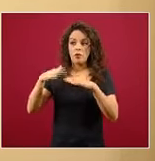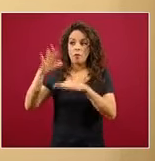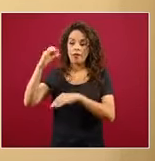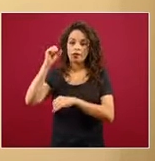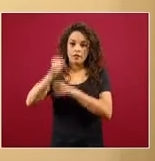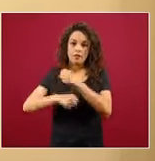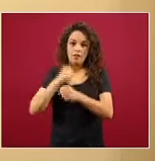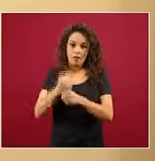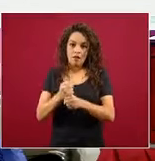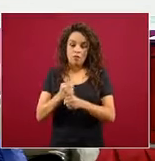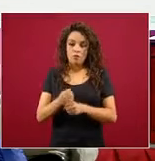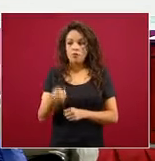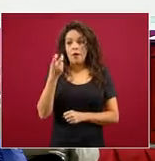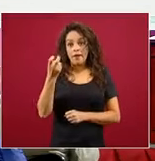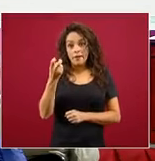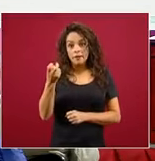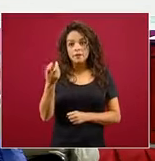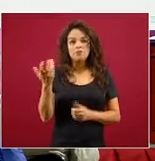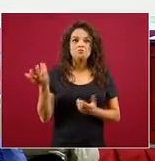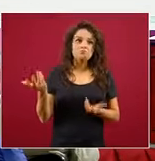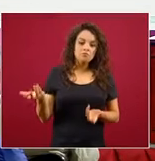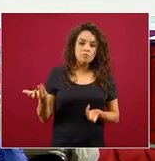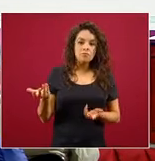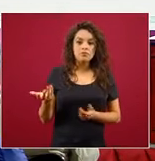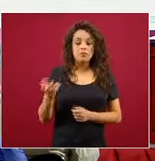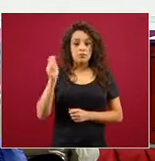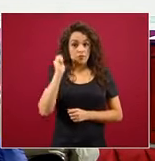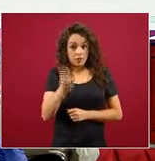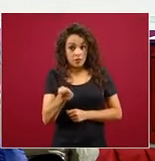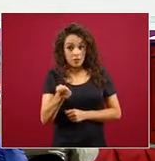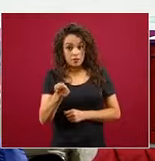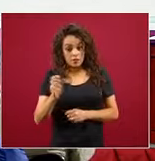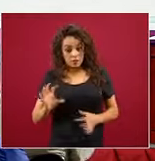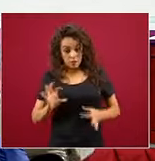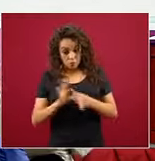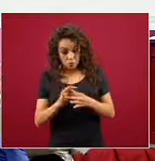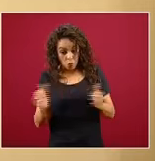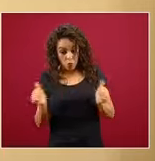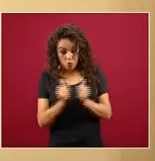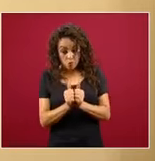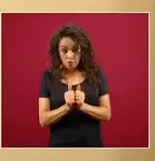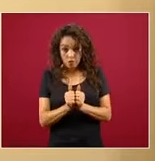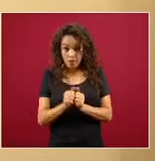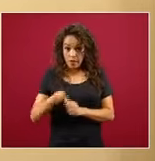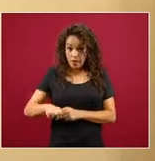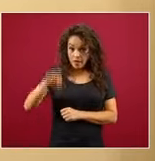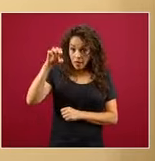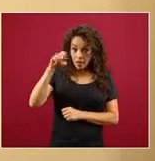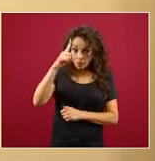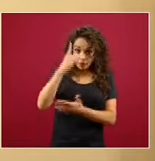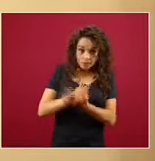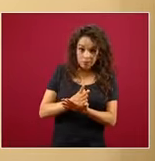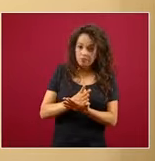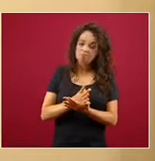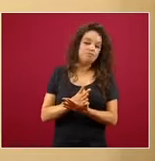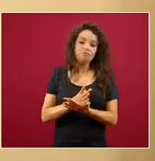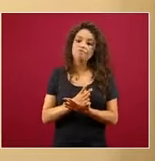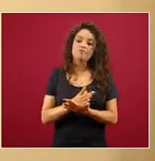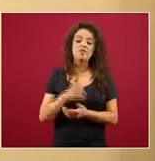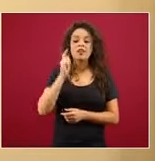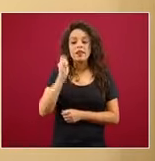lógicamente pudiera no solo estar relacionado con la edad, o más bien la edad es un factor que también